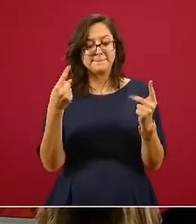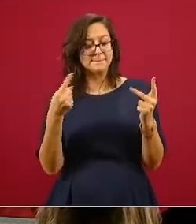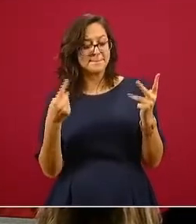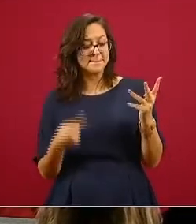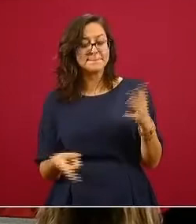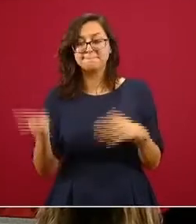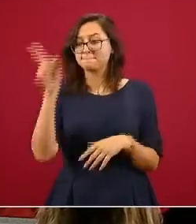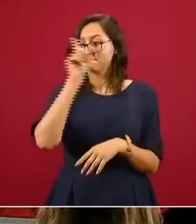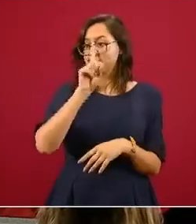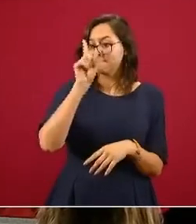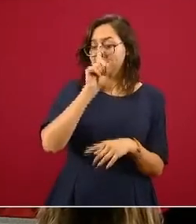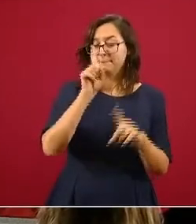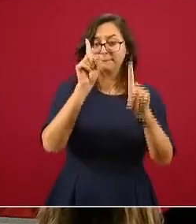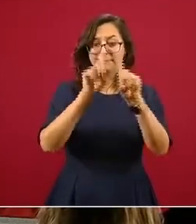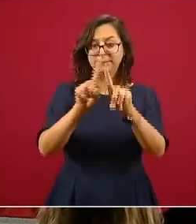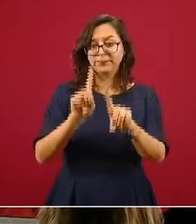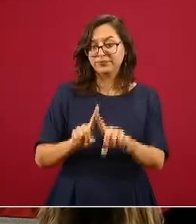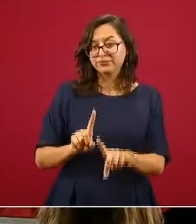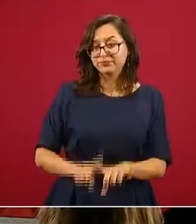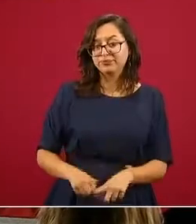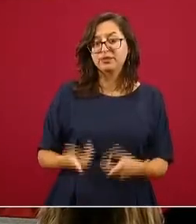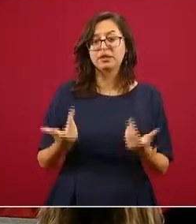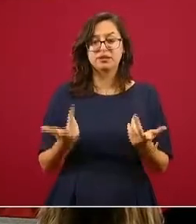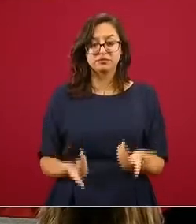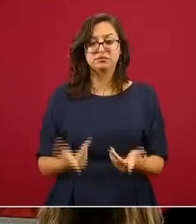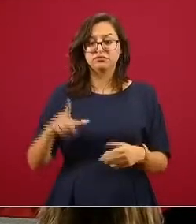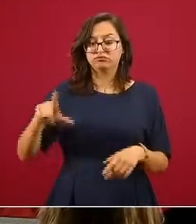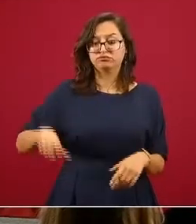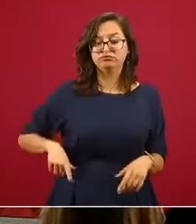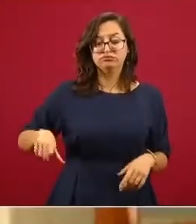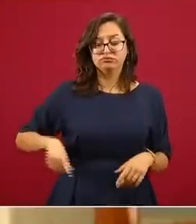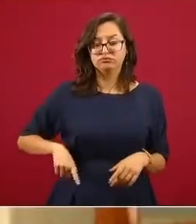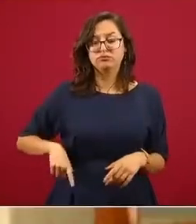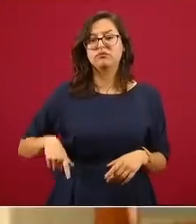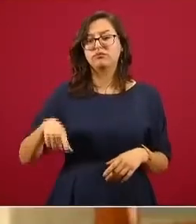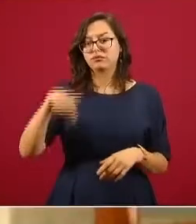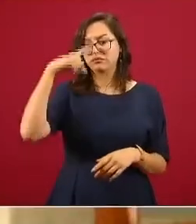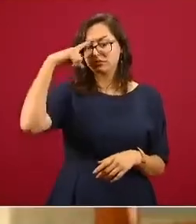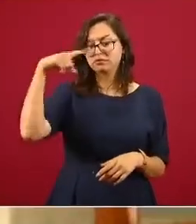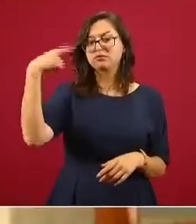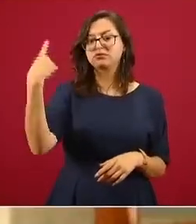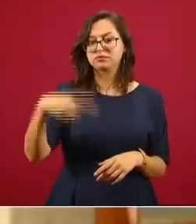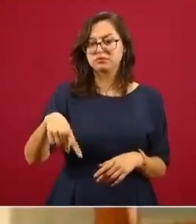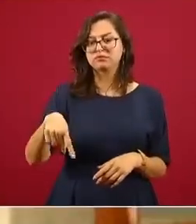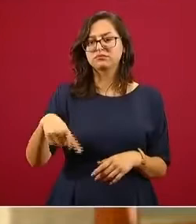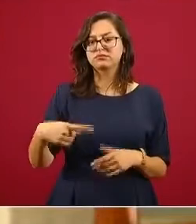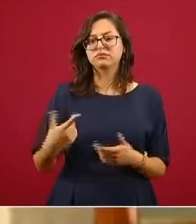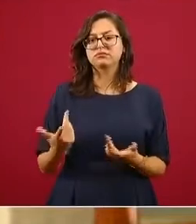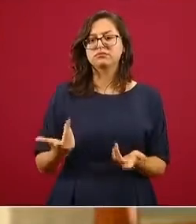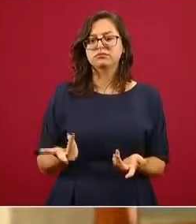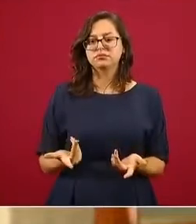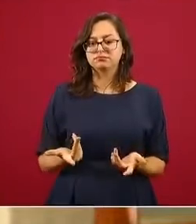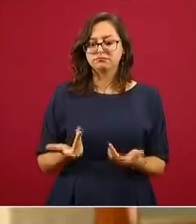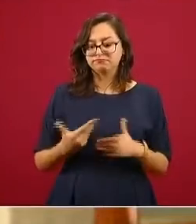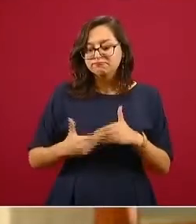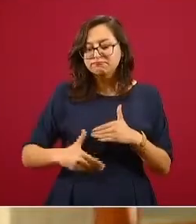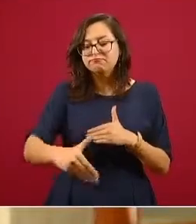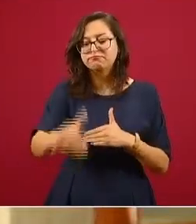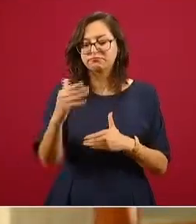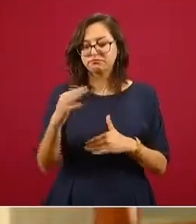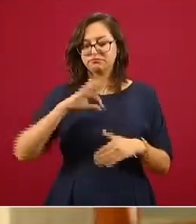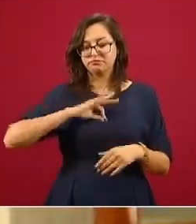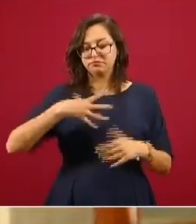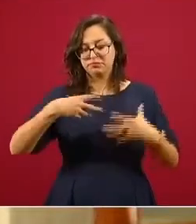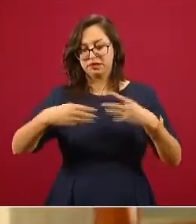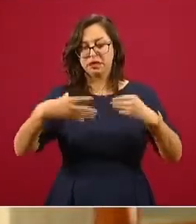las recomendaciones que se emiten desde los diferentes niveles de gobierno para poder estar en el momento de